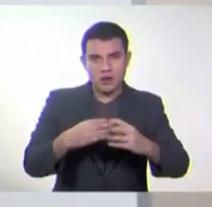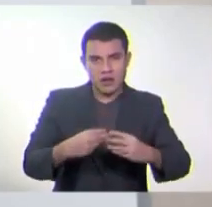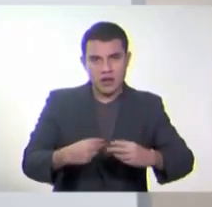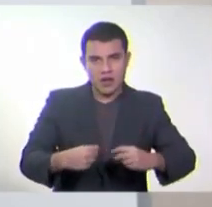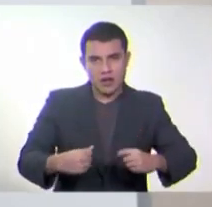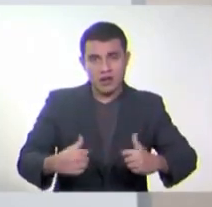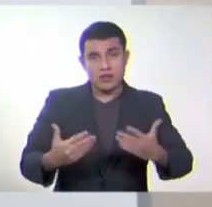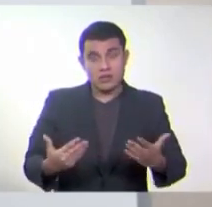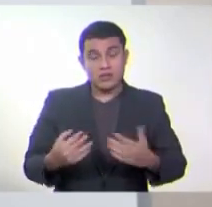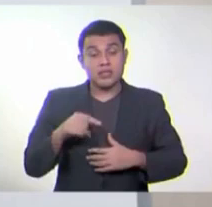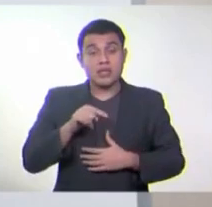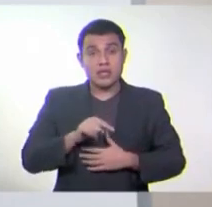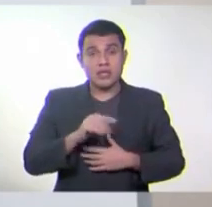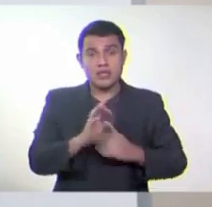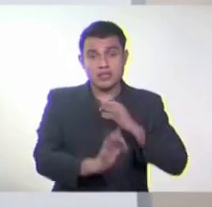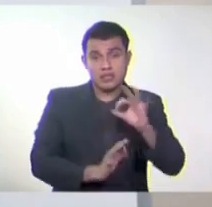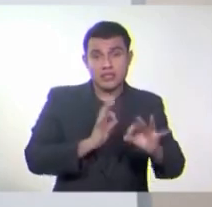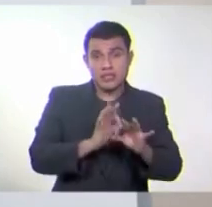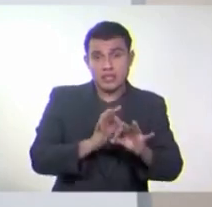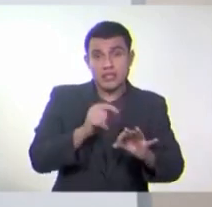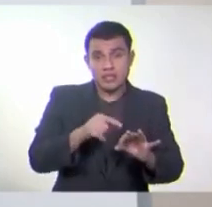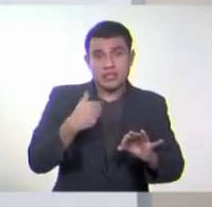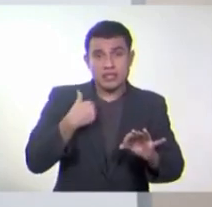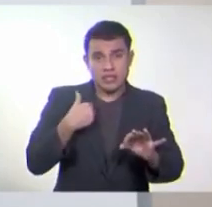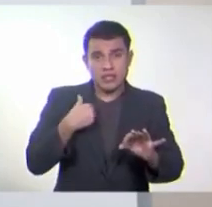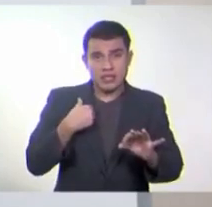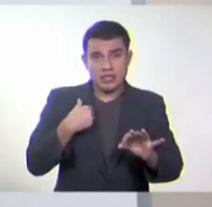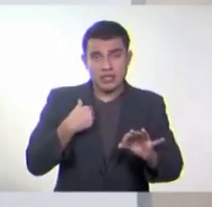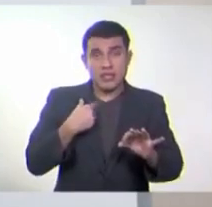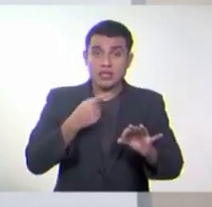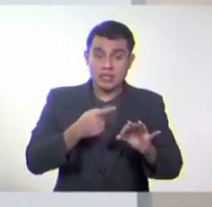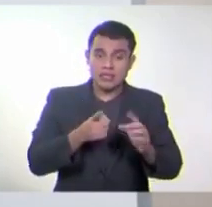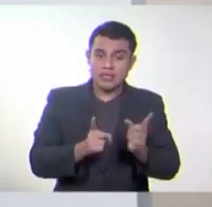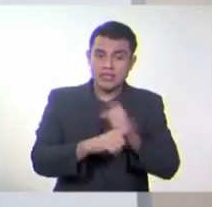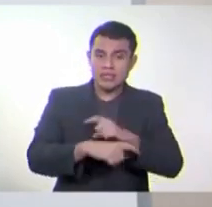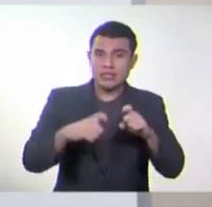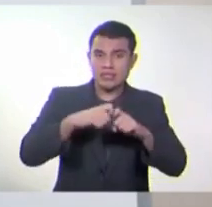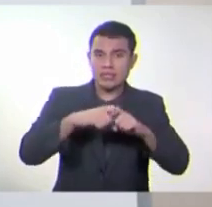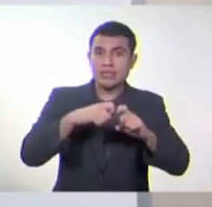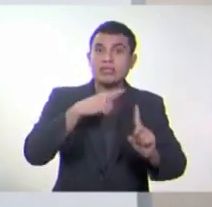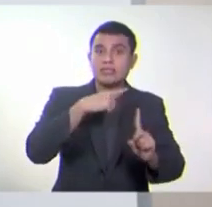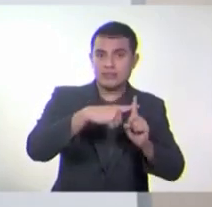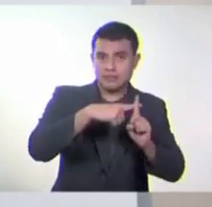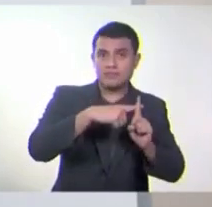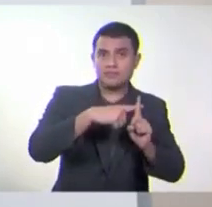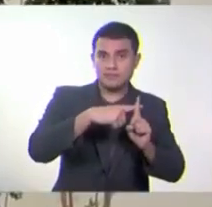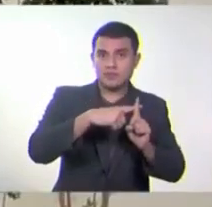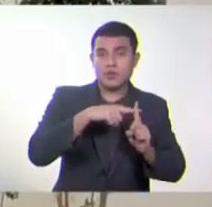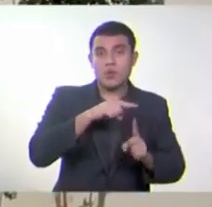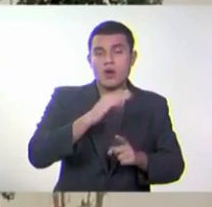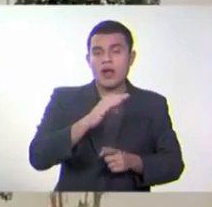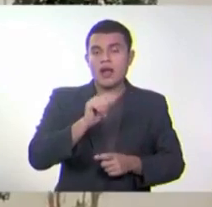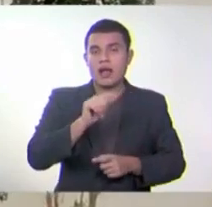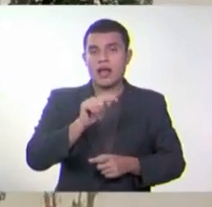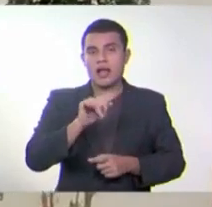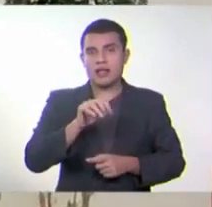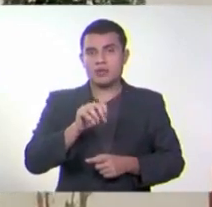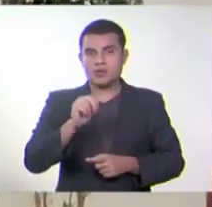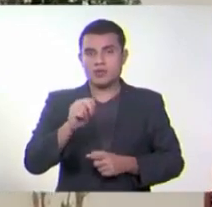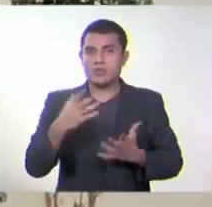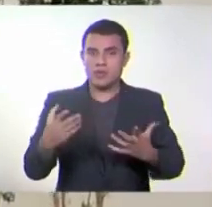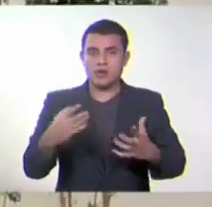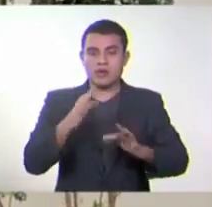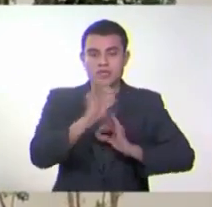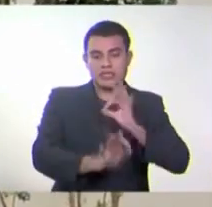entonces él llega a tener carga positiva y por tanto es un catión. Pero si